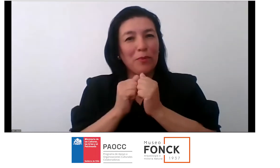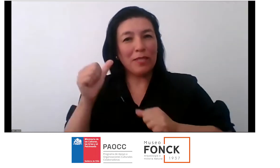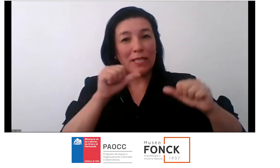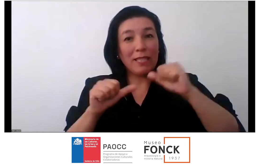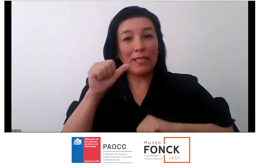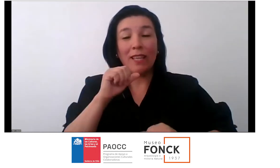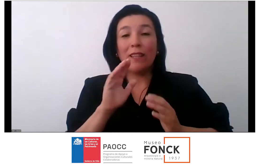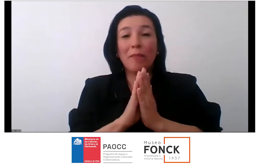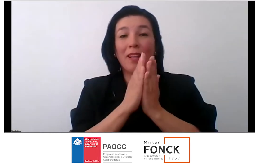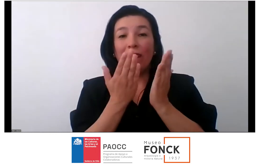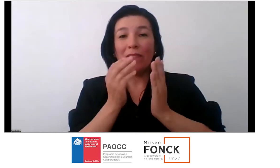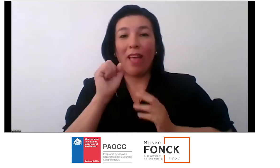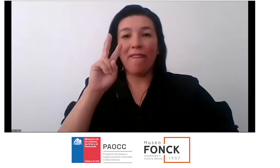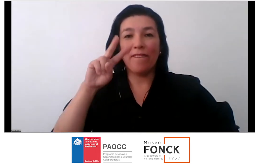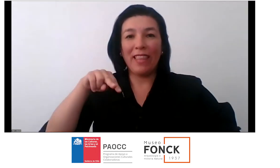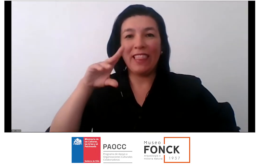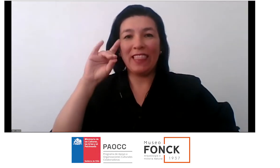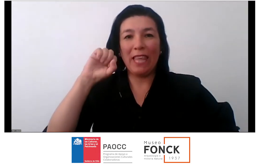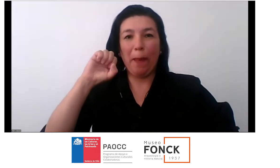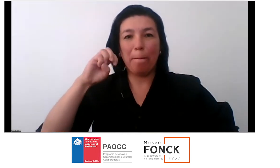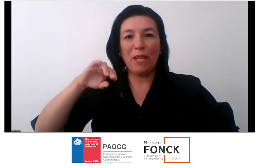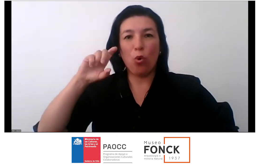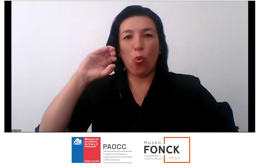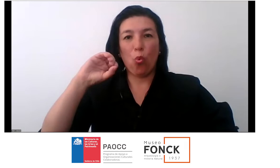libro Avendemicus Silensis.